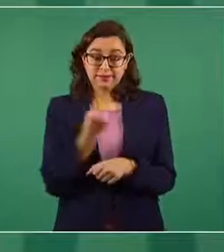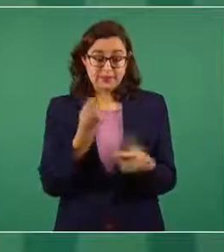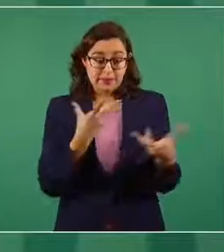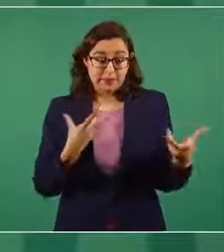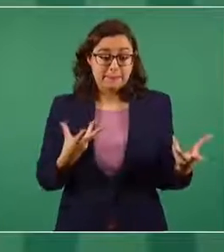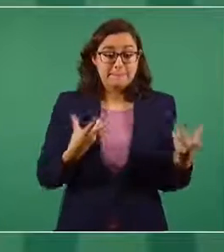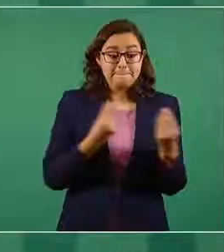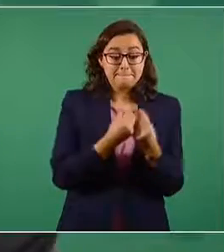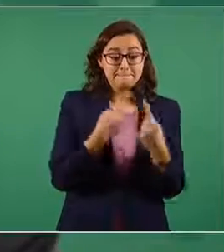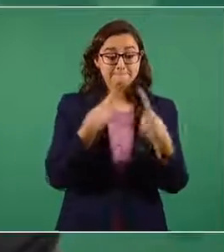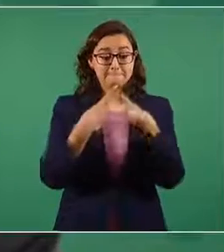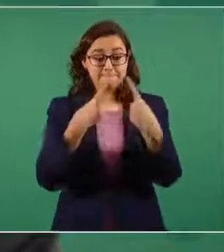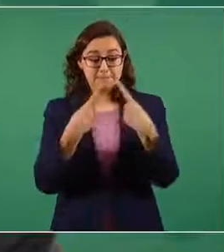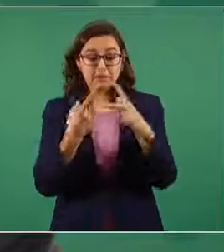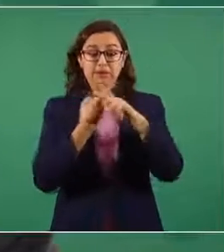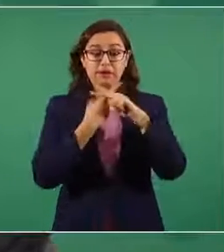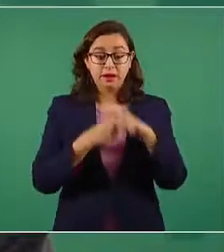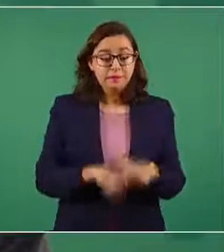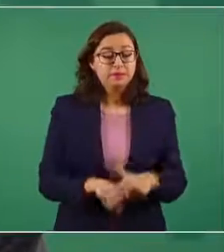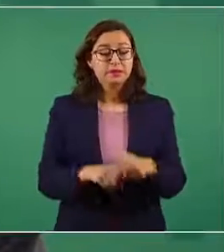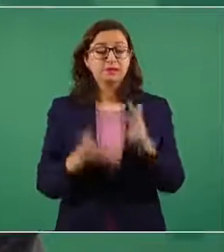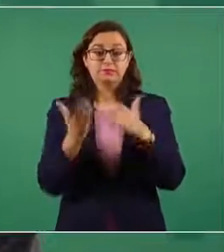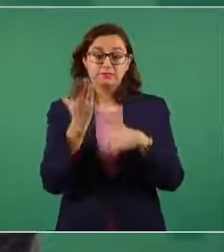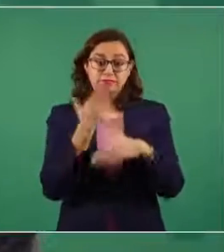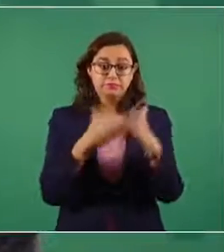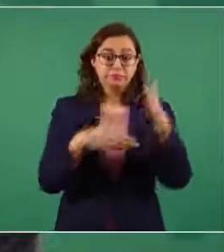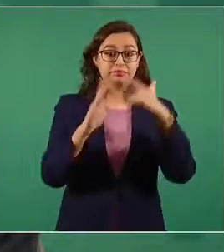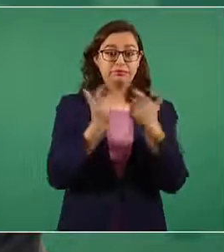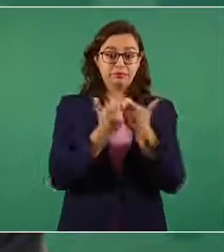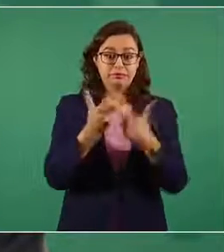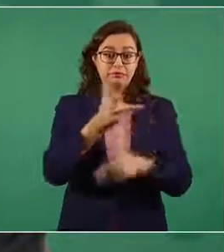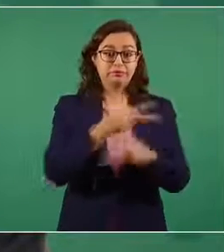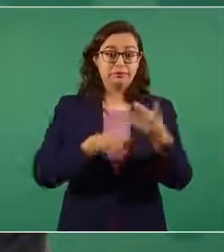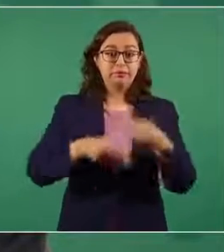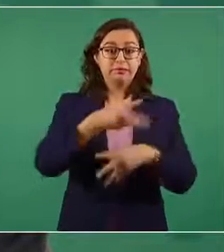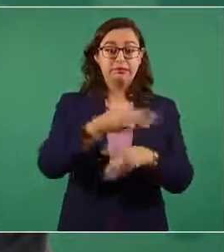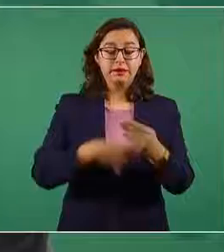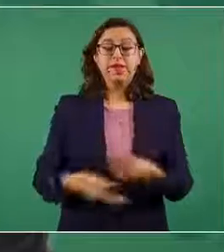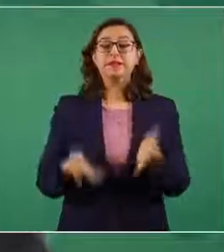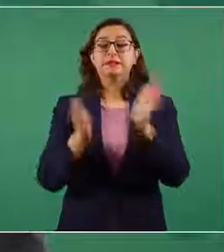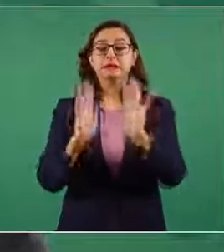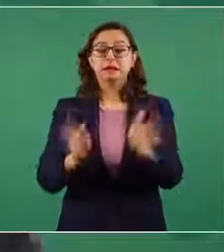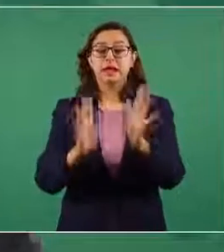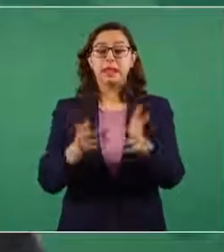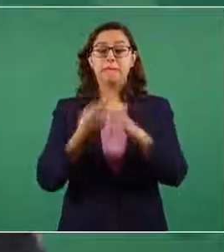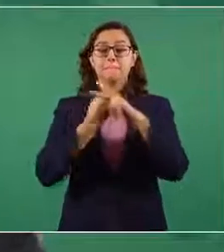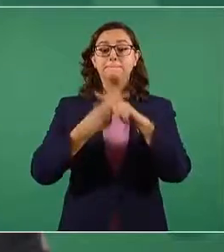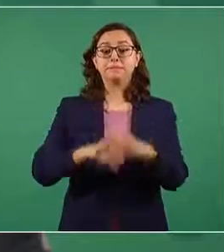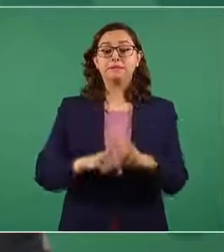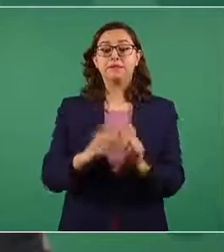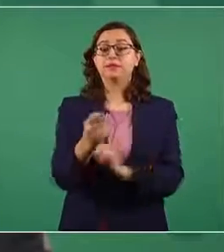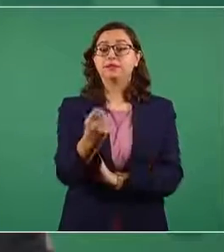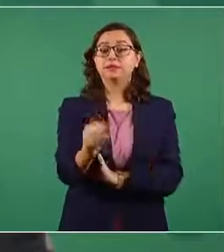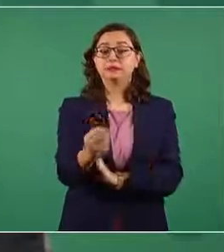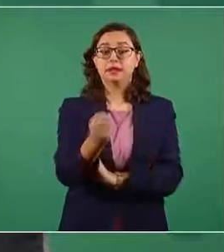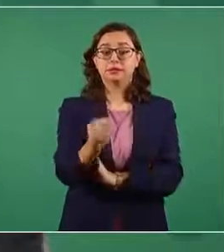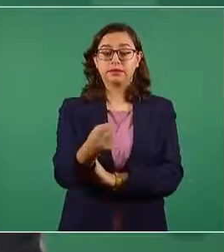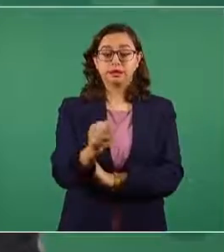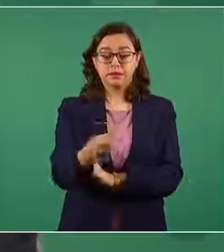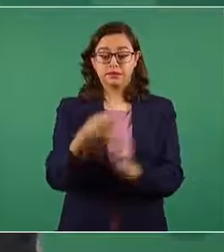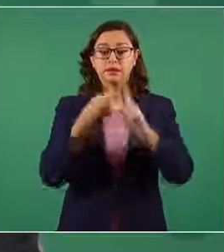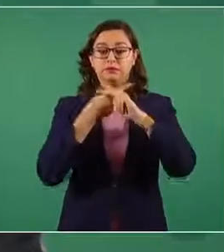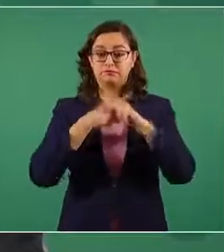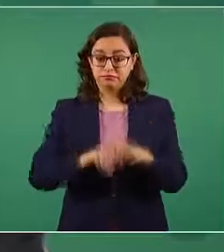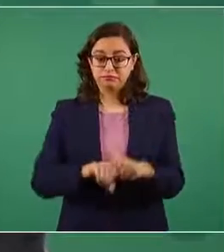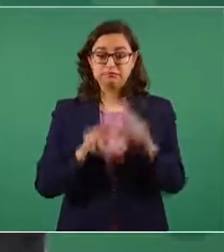ese diálogo se va a llevar a cabo en los primeros días de septiembre, ya muy pronto, y es otra materia de las que hoy